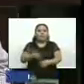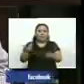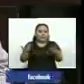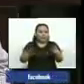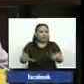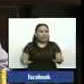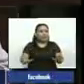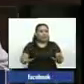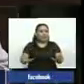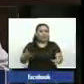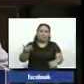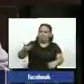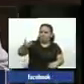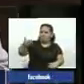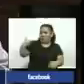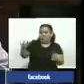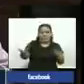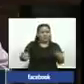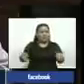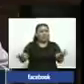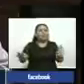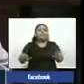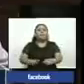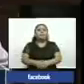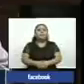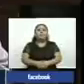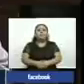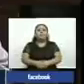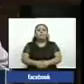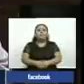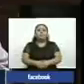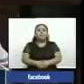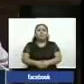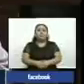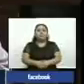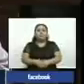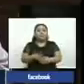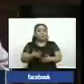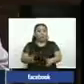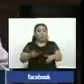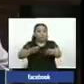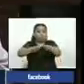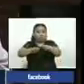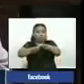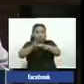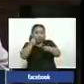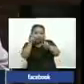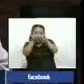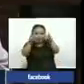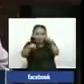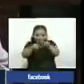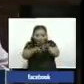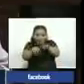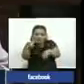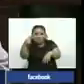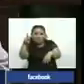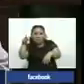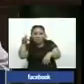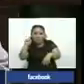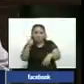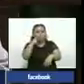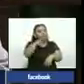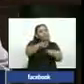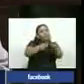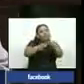con eso desde hace un par de años. Tenemos el seguimiento por GPS para controlar nuestras